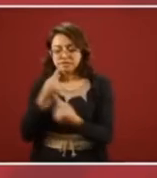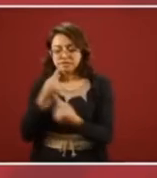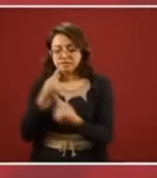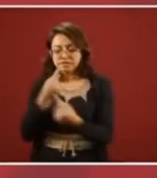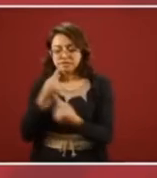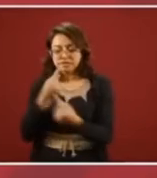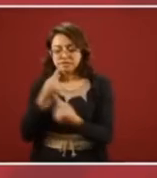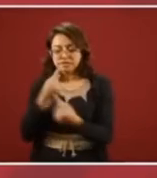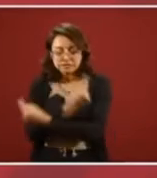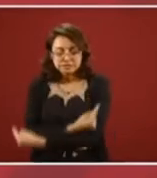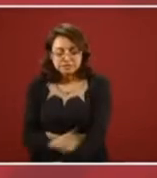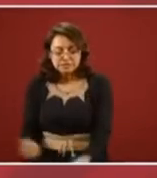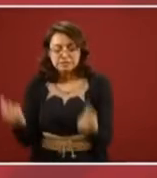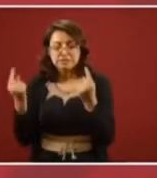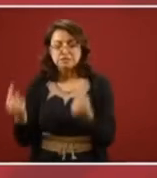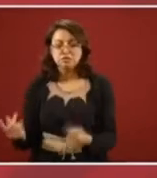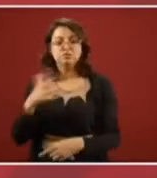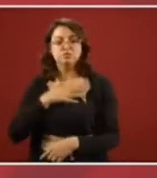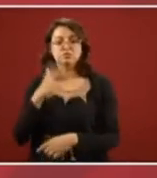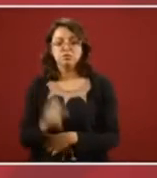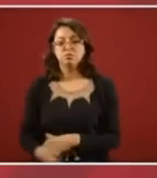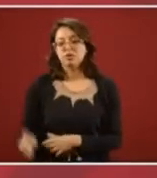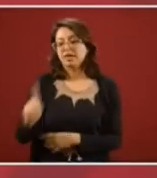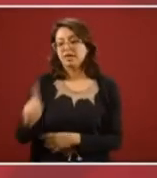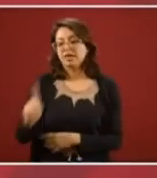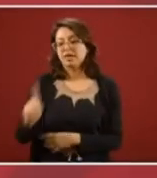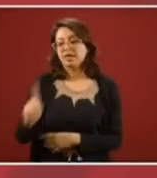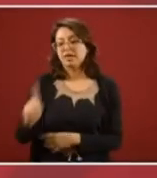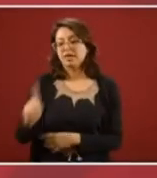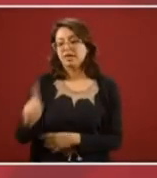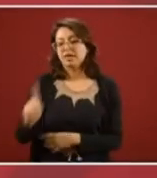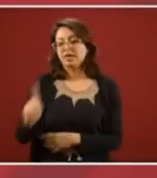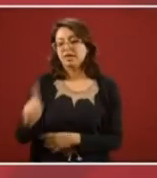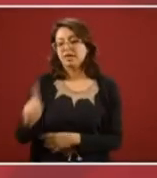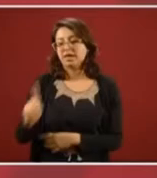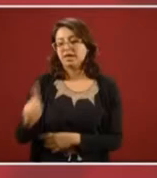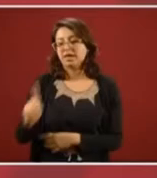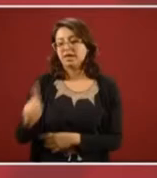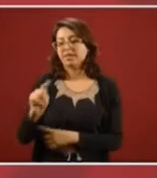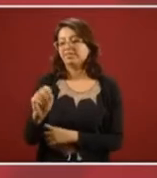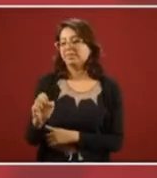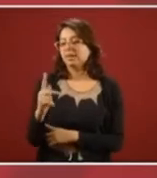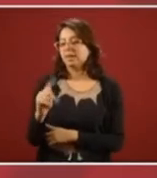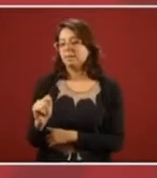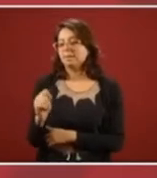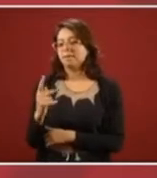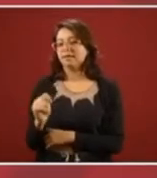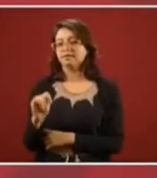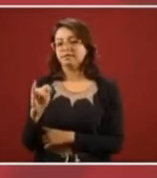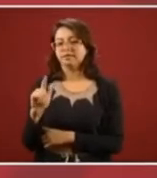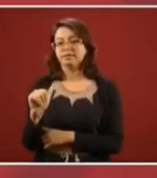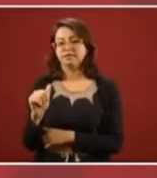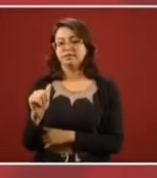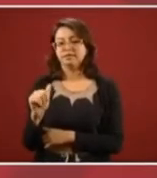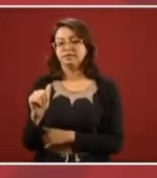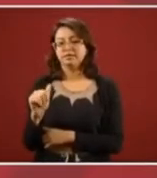está en mi pueblo de meditando en maicon en tepetitán yo como muchos otros en